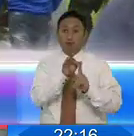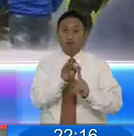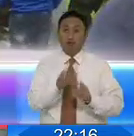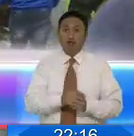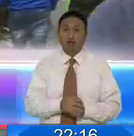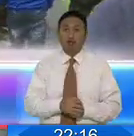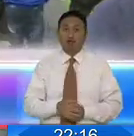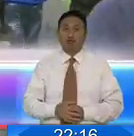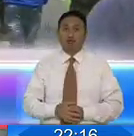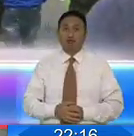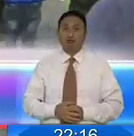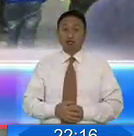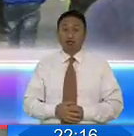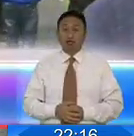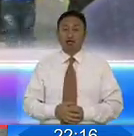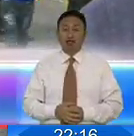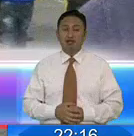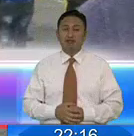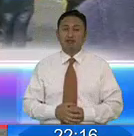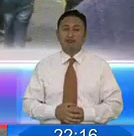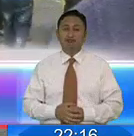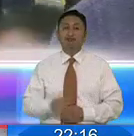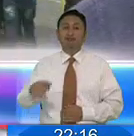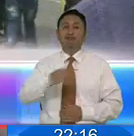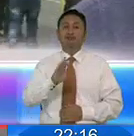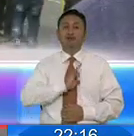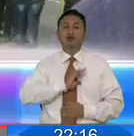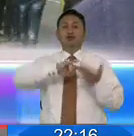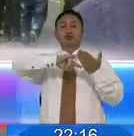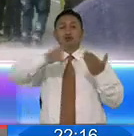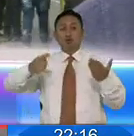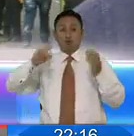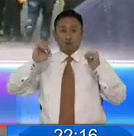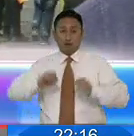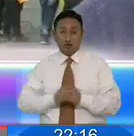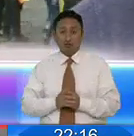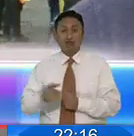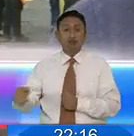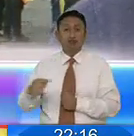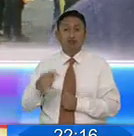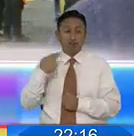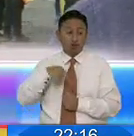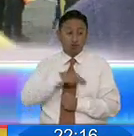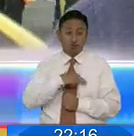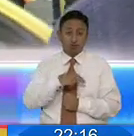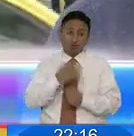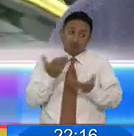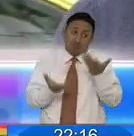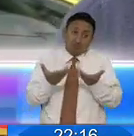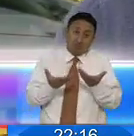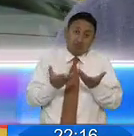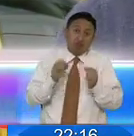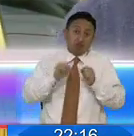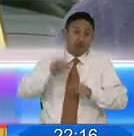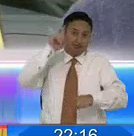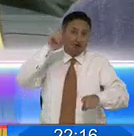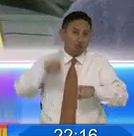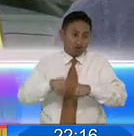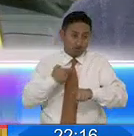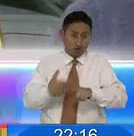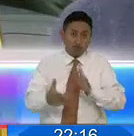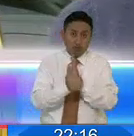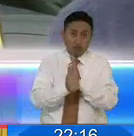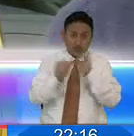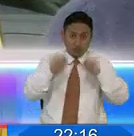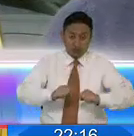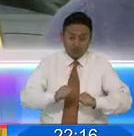plazas conformadas por técnicos tecnólogos en la cual nosotros en alguna medida si estamos preparados pero